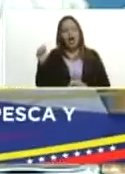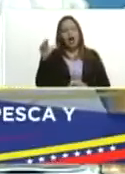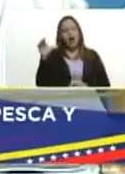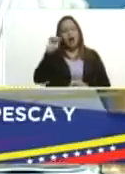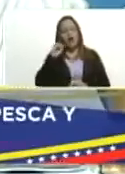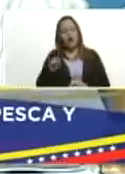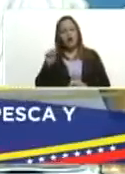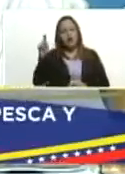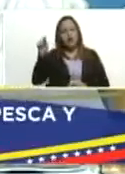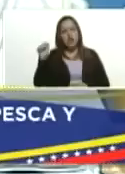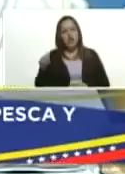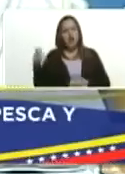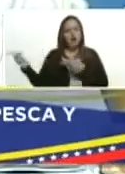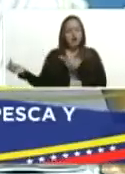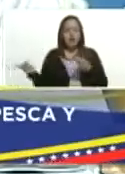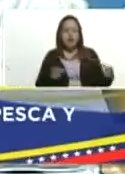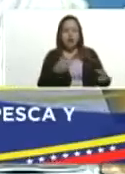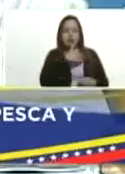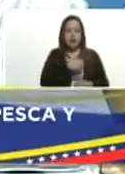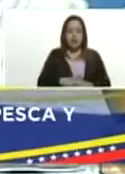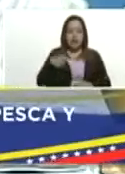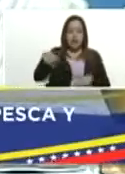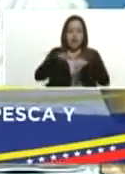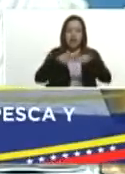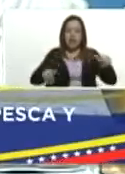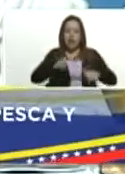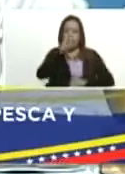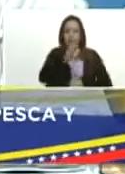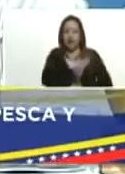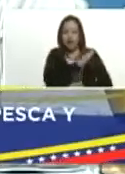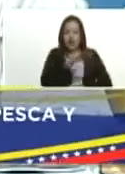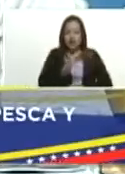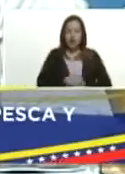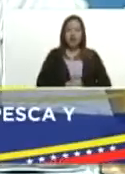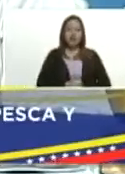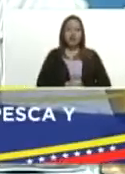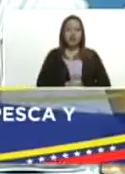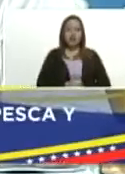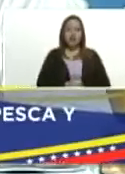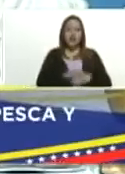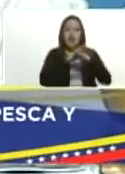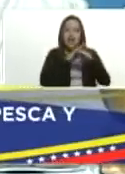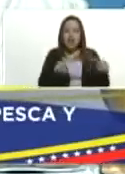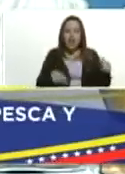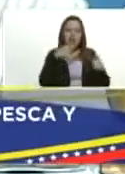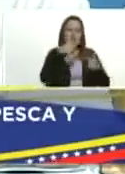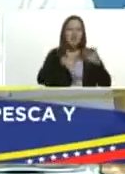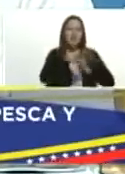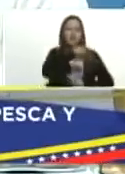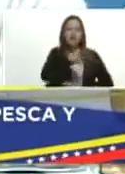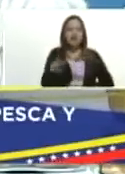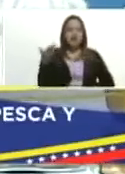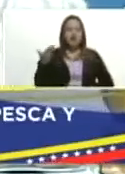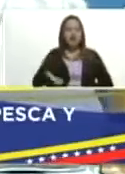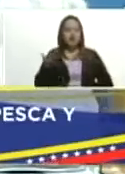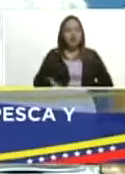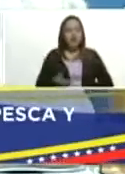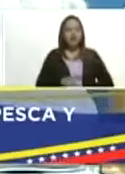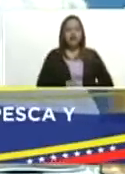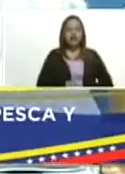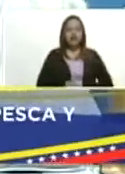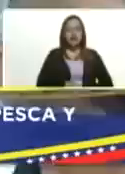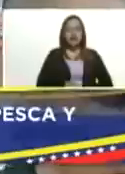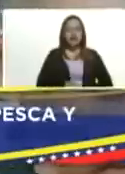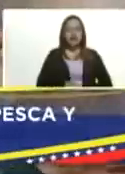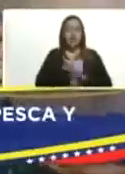Bienvenido, presidente, a esta tierra de gracia, la tierra de Canchunchú, la tierra de Gualberto y Barreto, la tierra de Morochito, la tierra